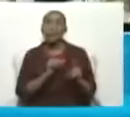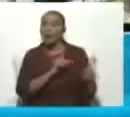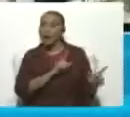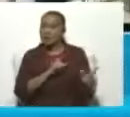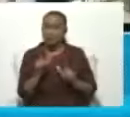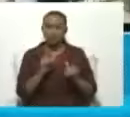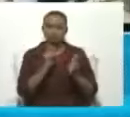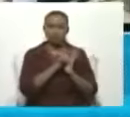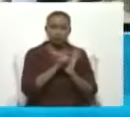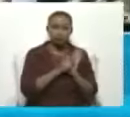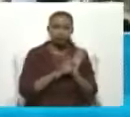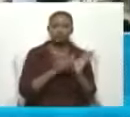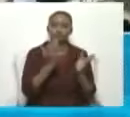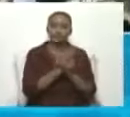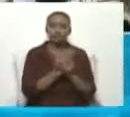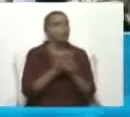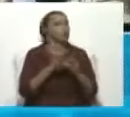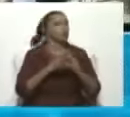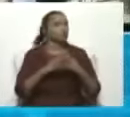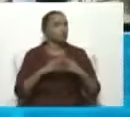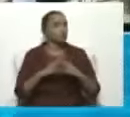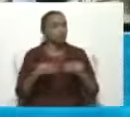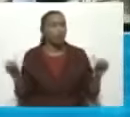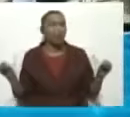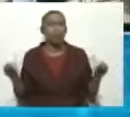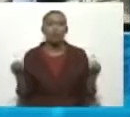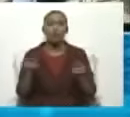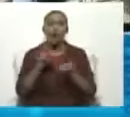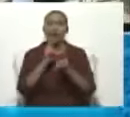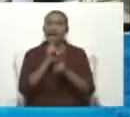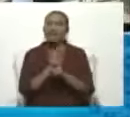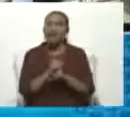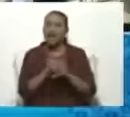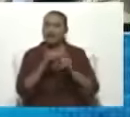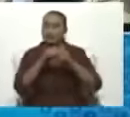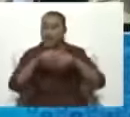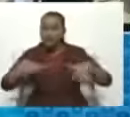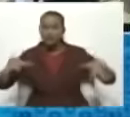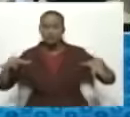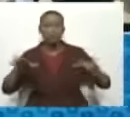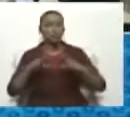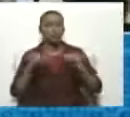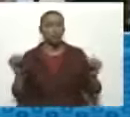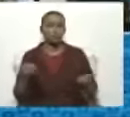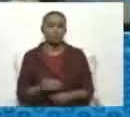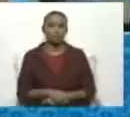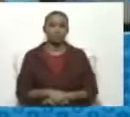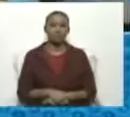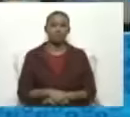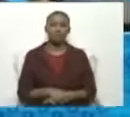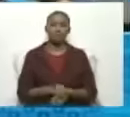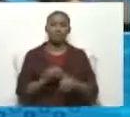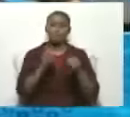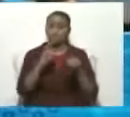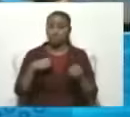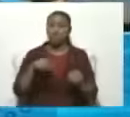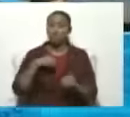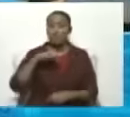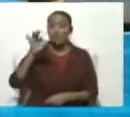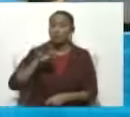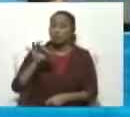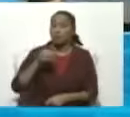plataforma de transmisión, la red de transmisión, que es muy importante. Teníamos 98% de factibilidad en los centros,